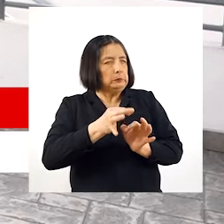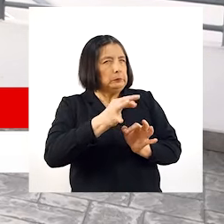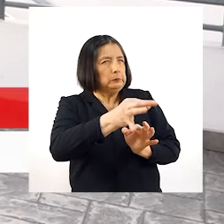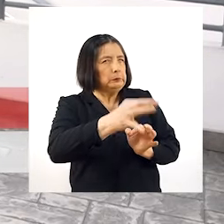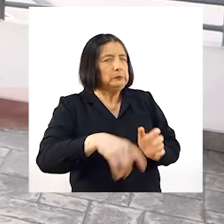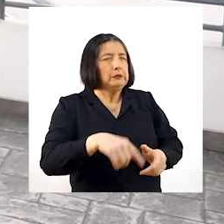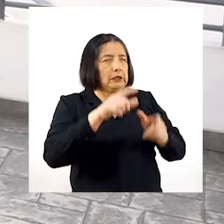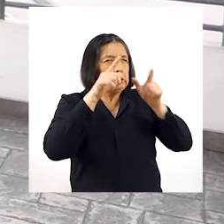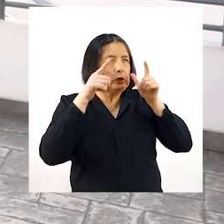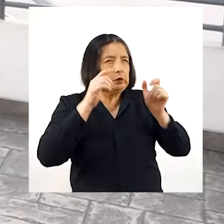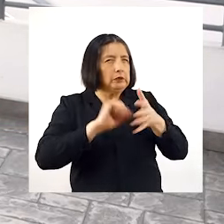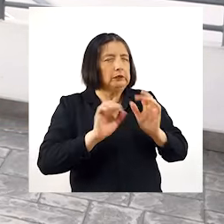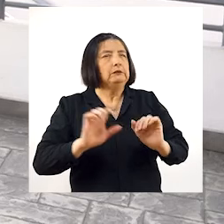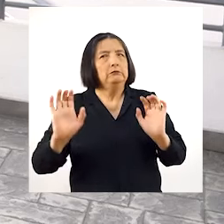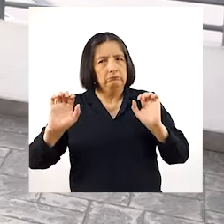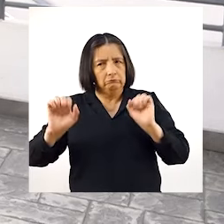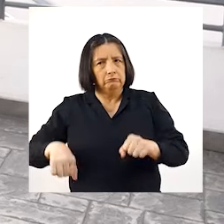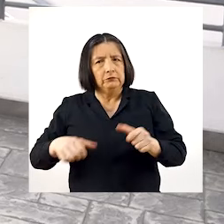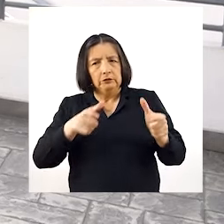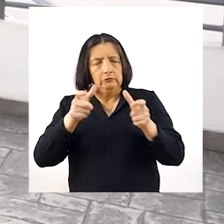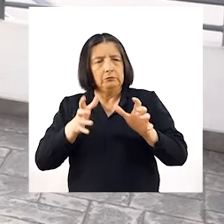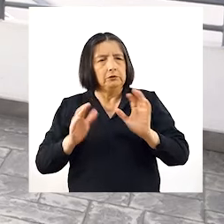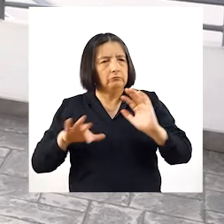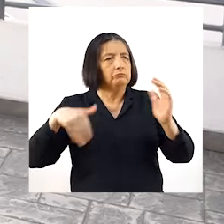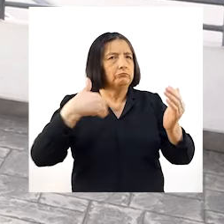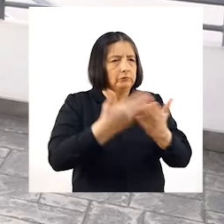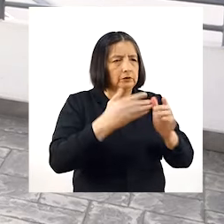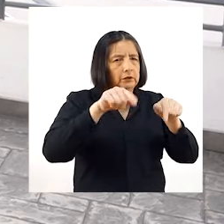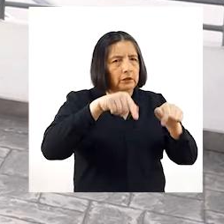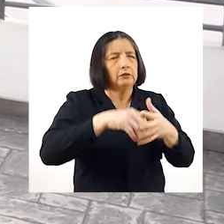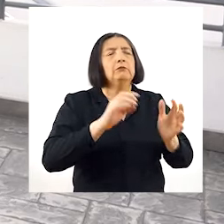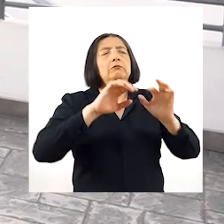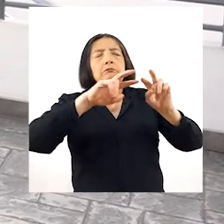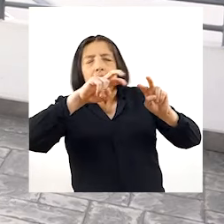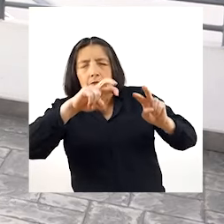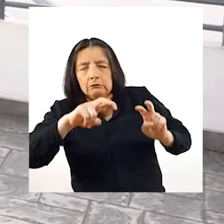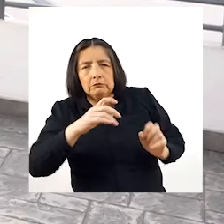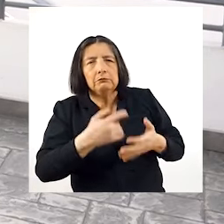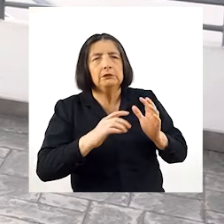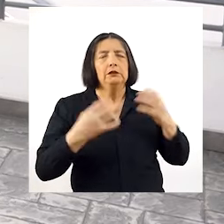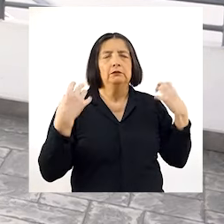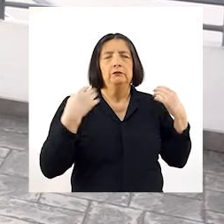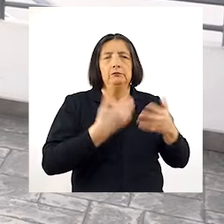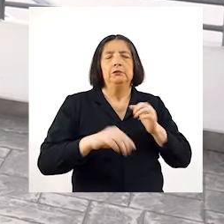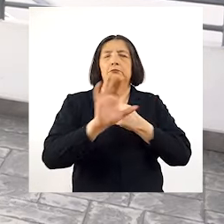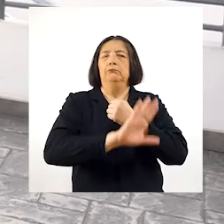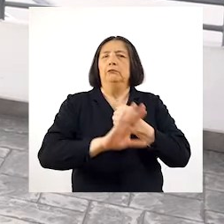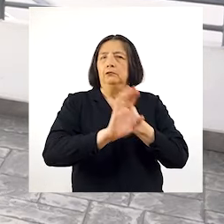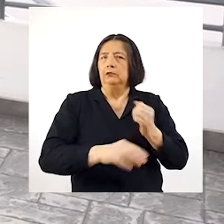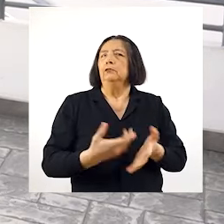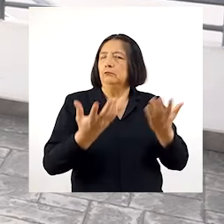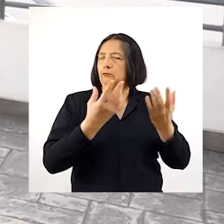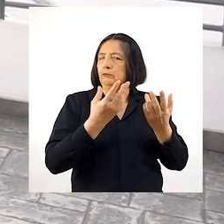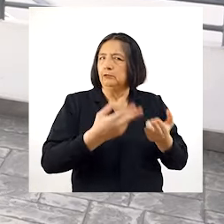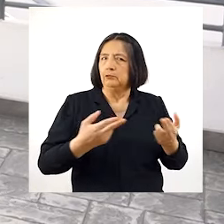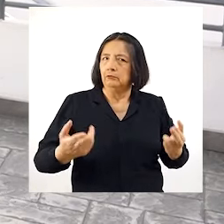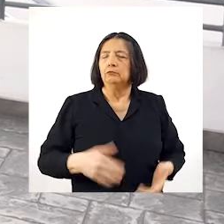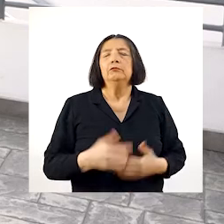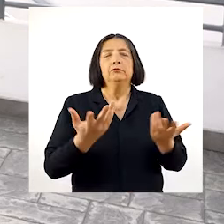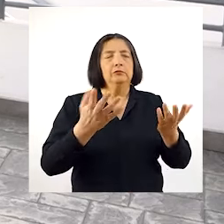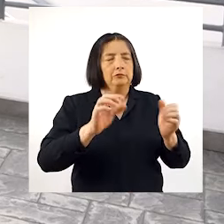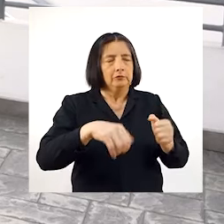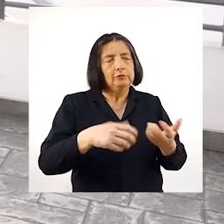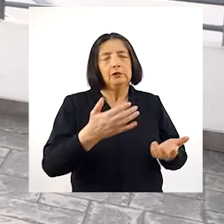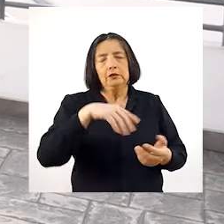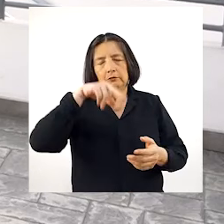alejado de la región Loreto, hasta donde llegaron nuestros auditores para intervenir las entidades en resguardo de los recursos públicos. Con